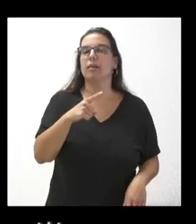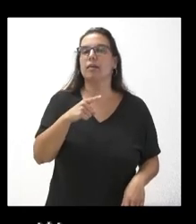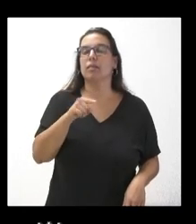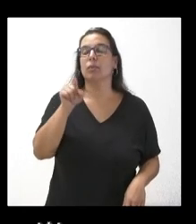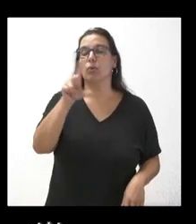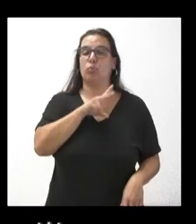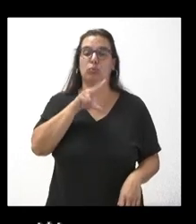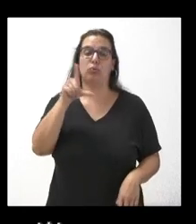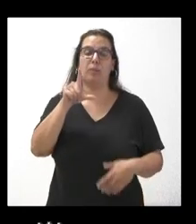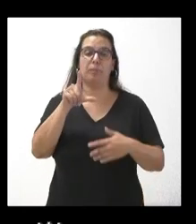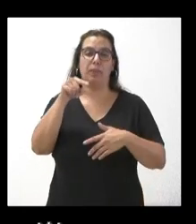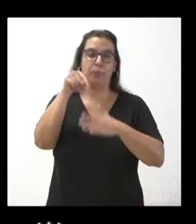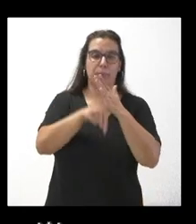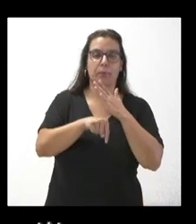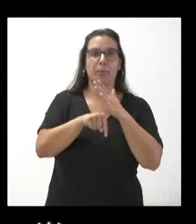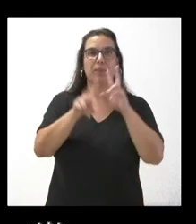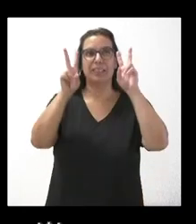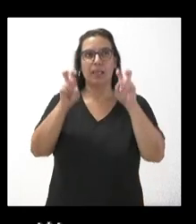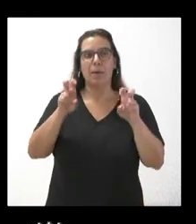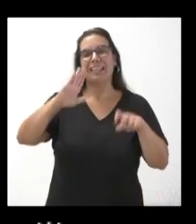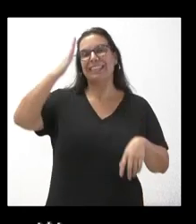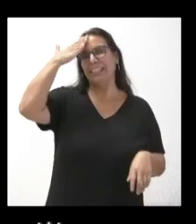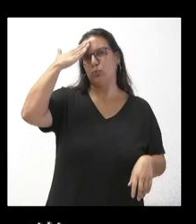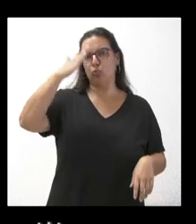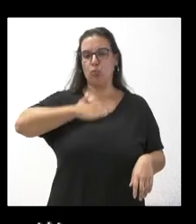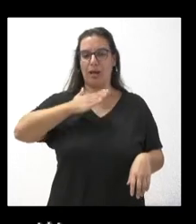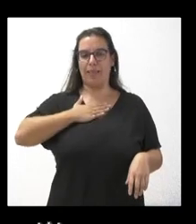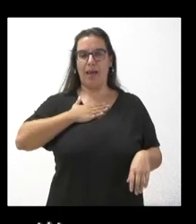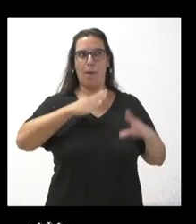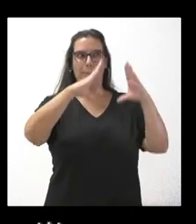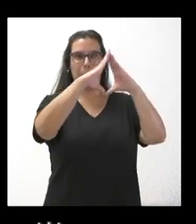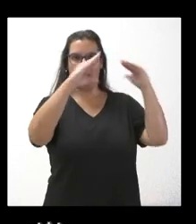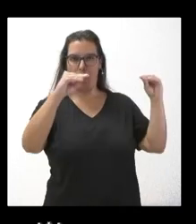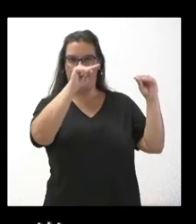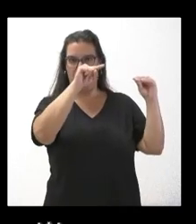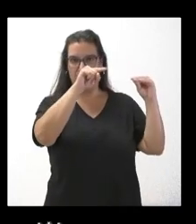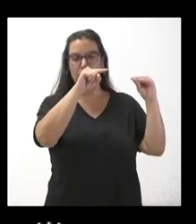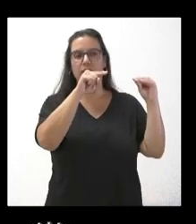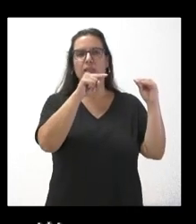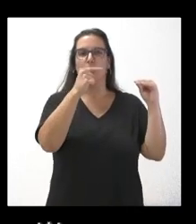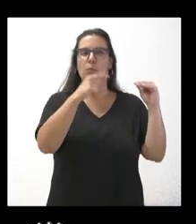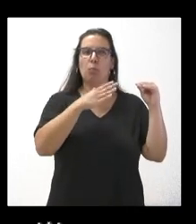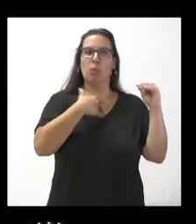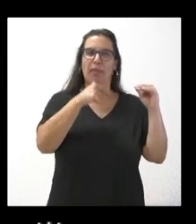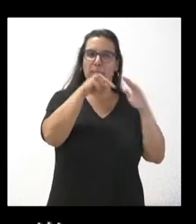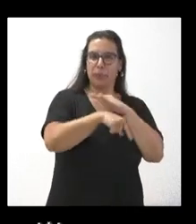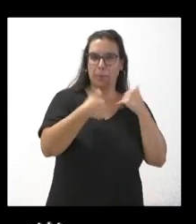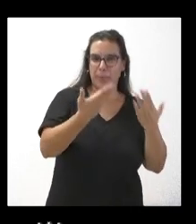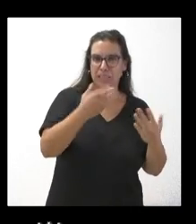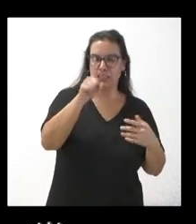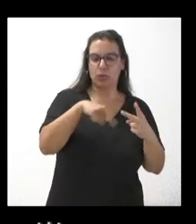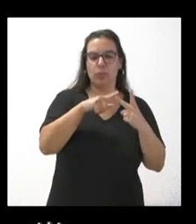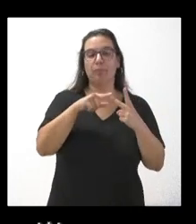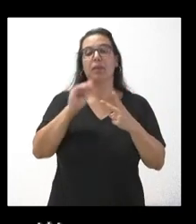ahondado sobre la declaración, bueno, sobre la titularidad de la pirámide. No sé si podría ahondar un poco más en este asunto. Y para el señor